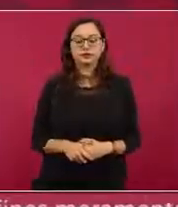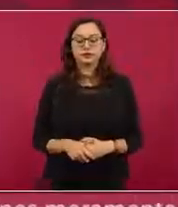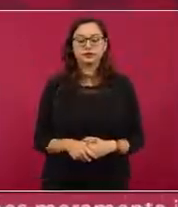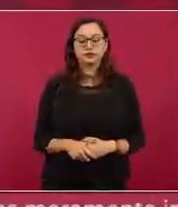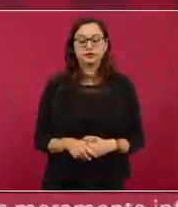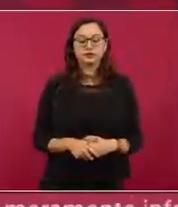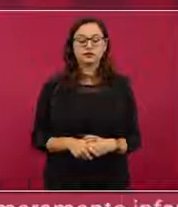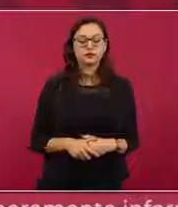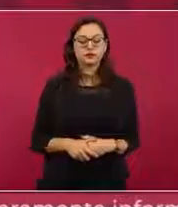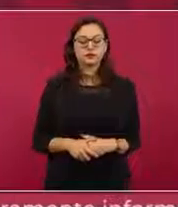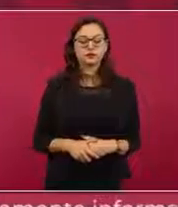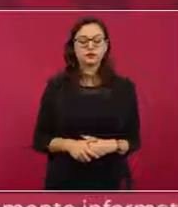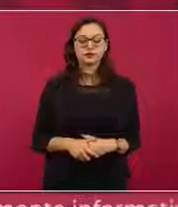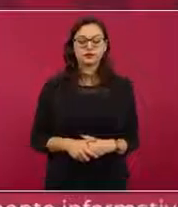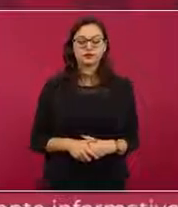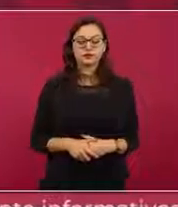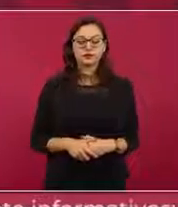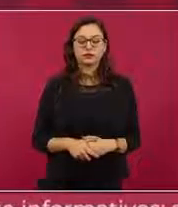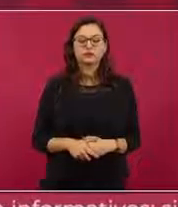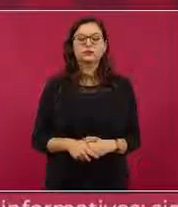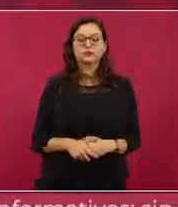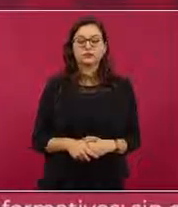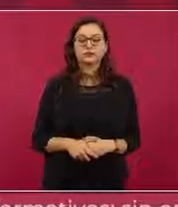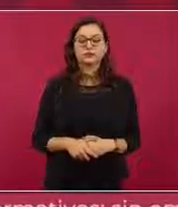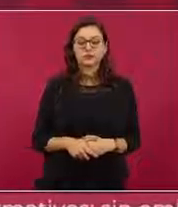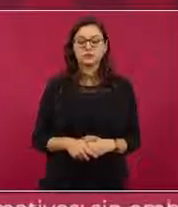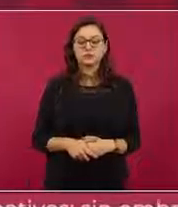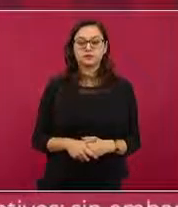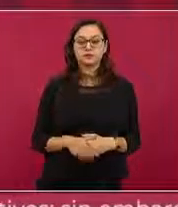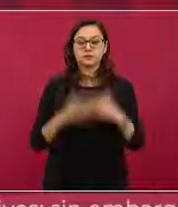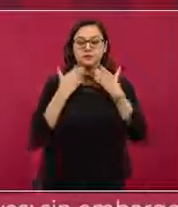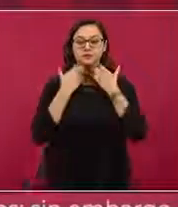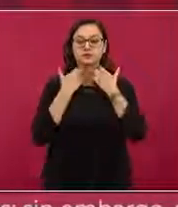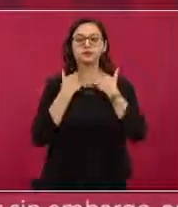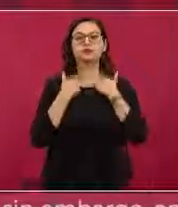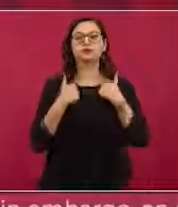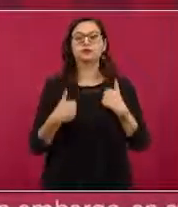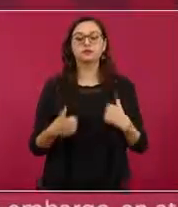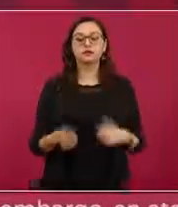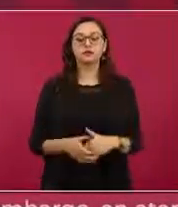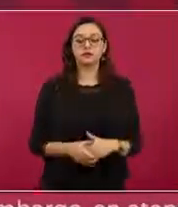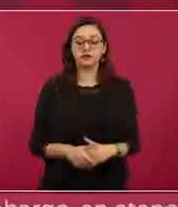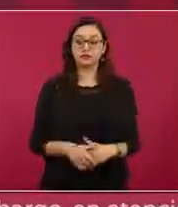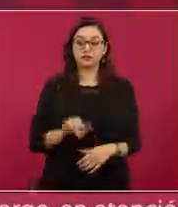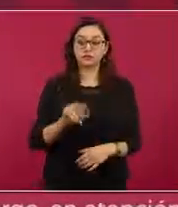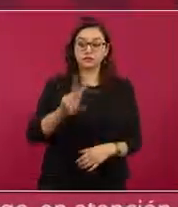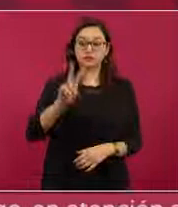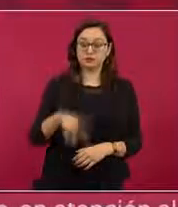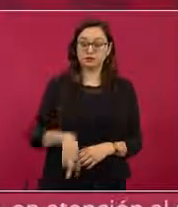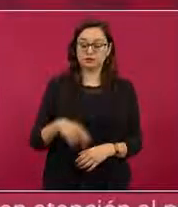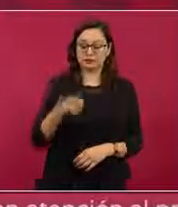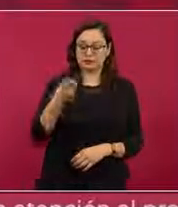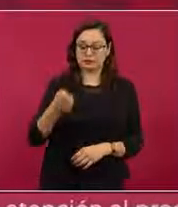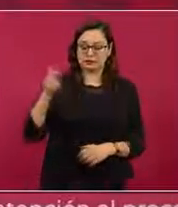es cierto lo que sostienes. La delincuencia